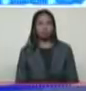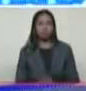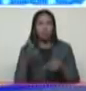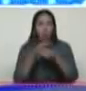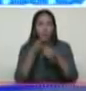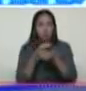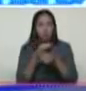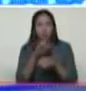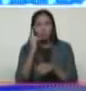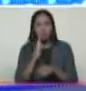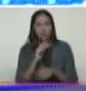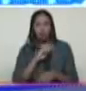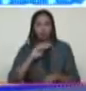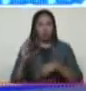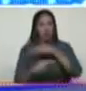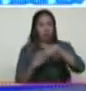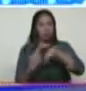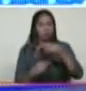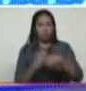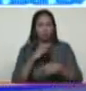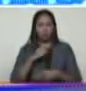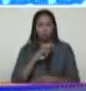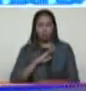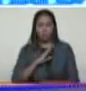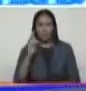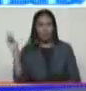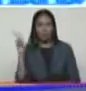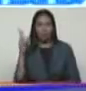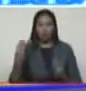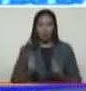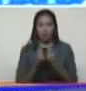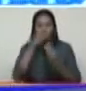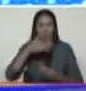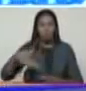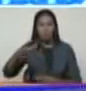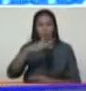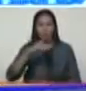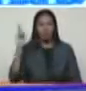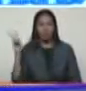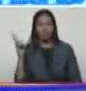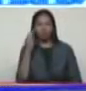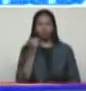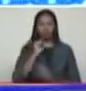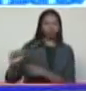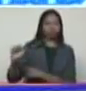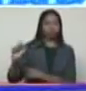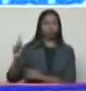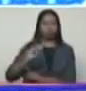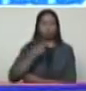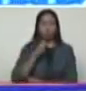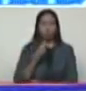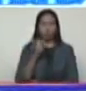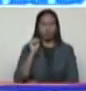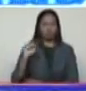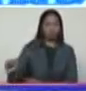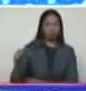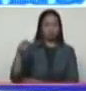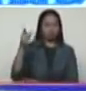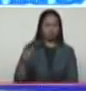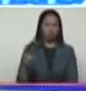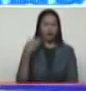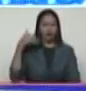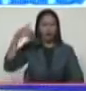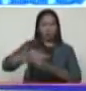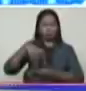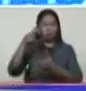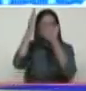gobierno bolivariano y revolucionario de Venezuela, junto a todo el pueblo de Venezuela, rechazamos y repudiamos el asalto